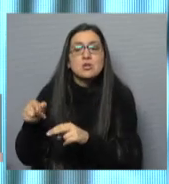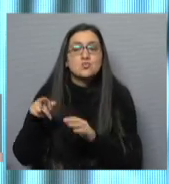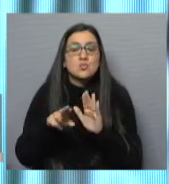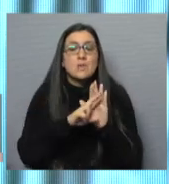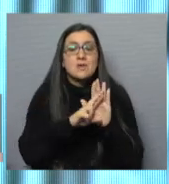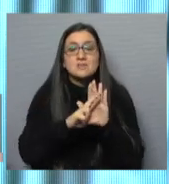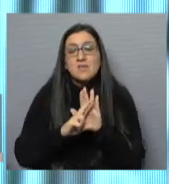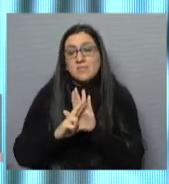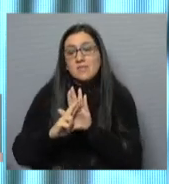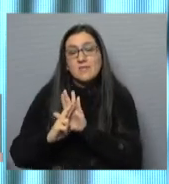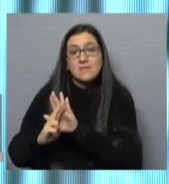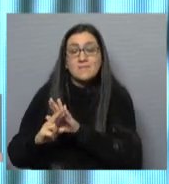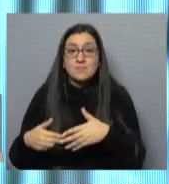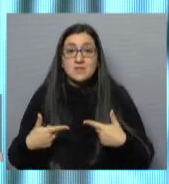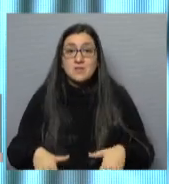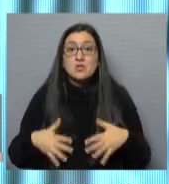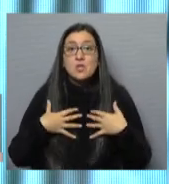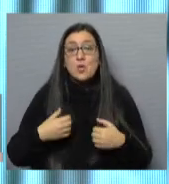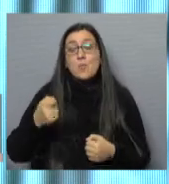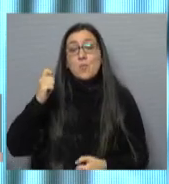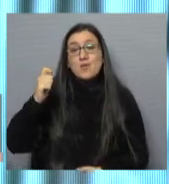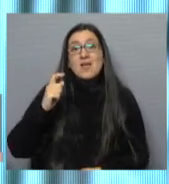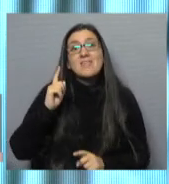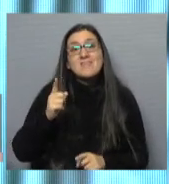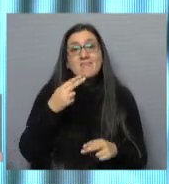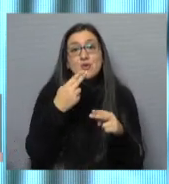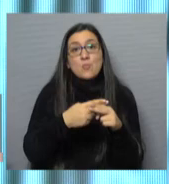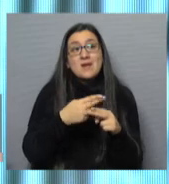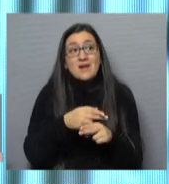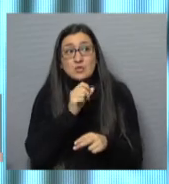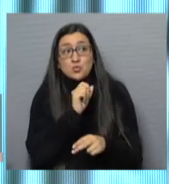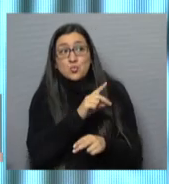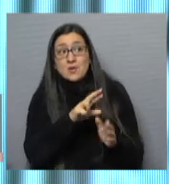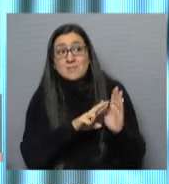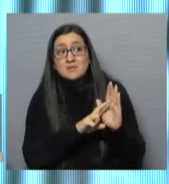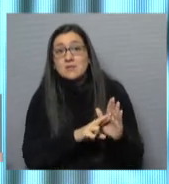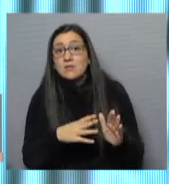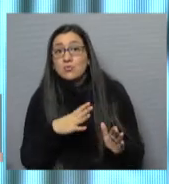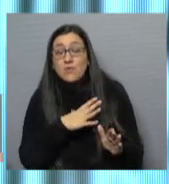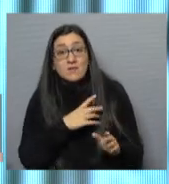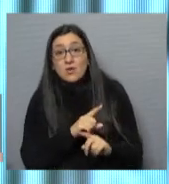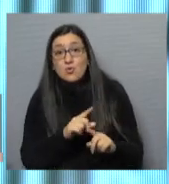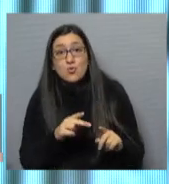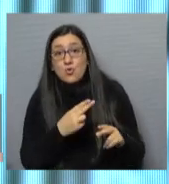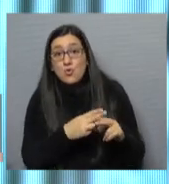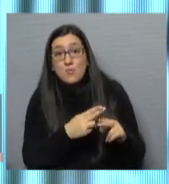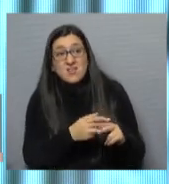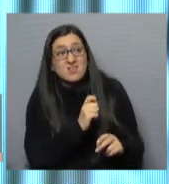representante. El Ministerio de Salud Pública tiene que nombrar a su representante y no lo nombra. Es decir, está